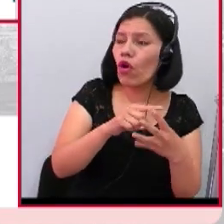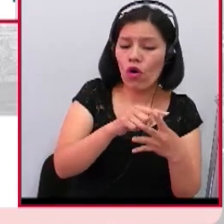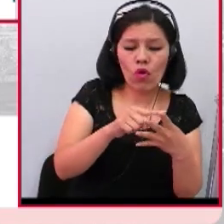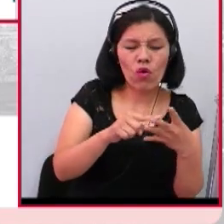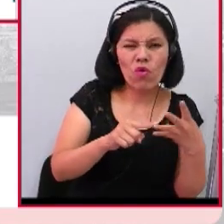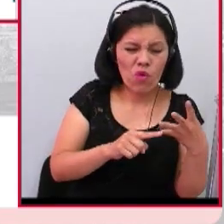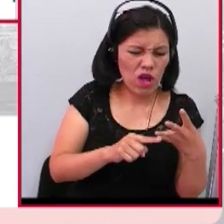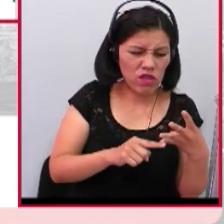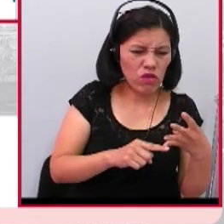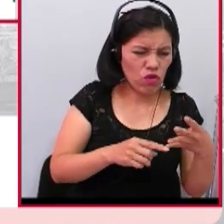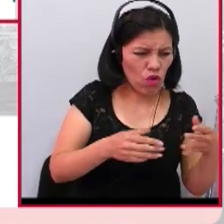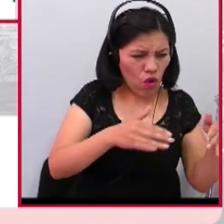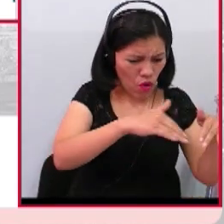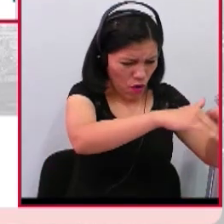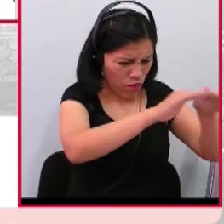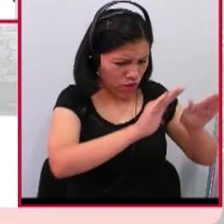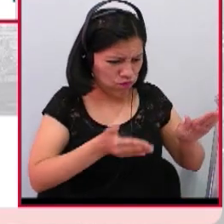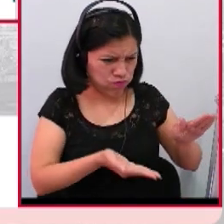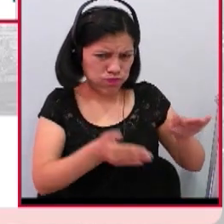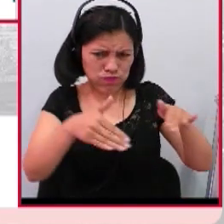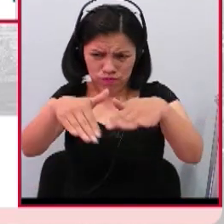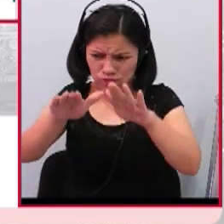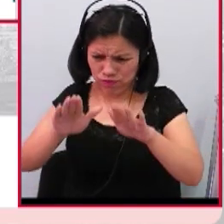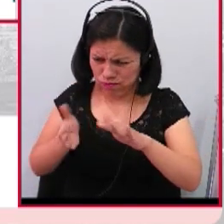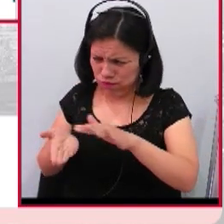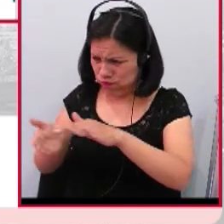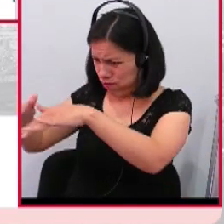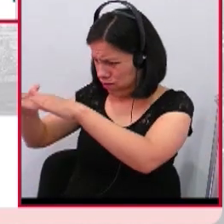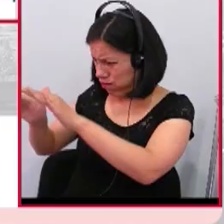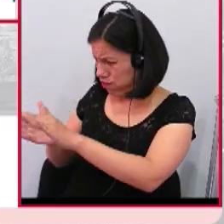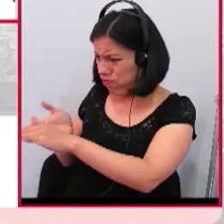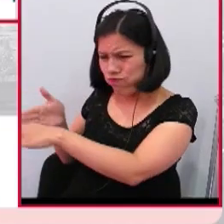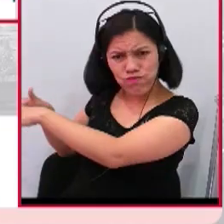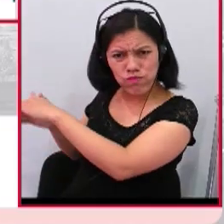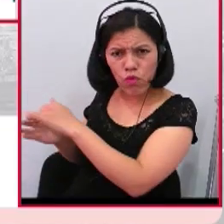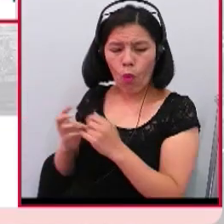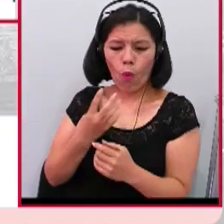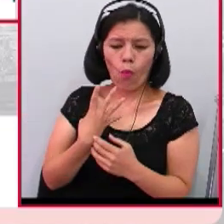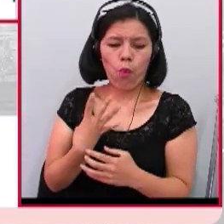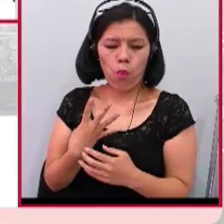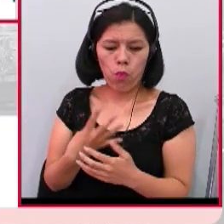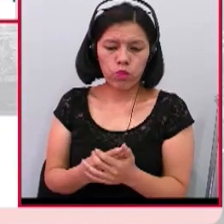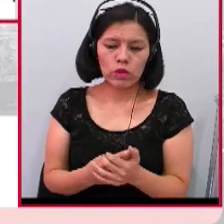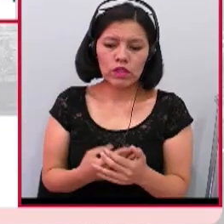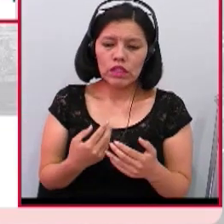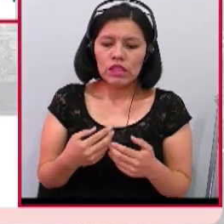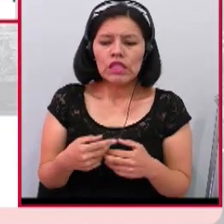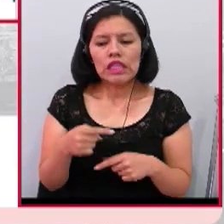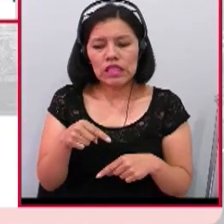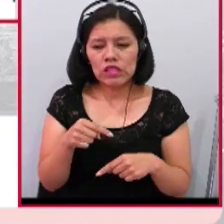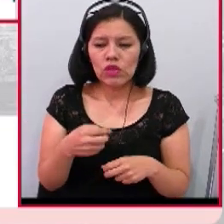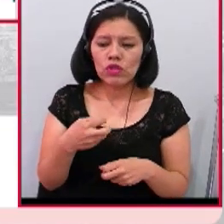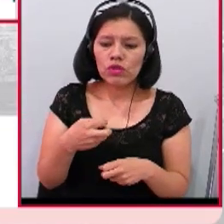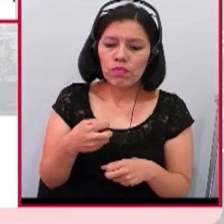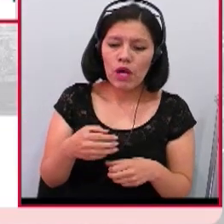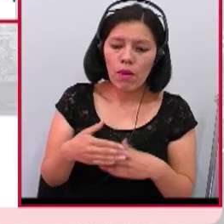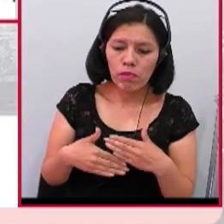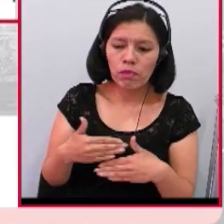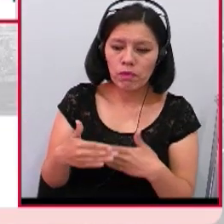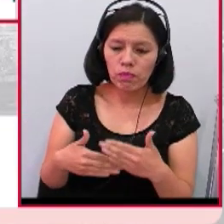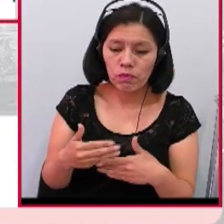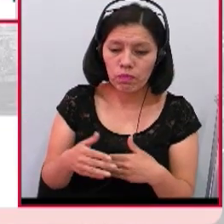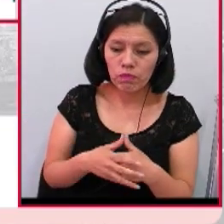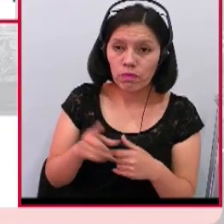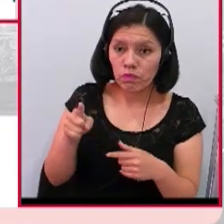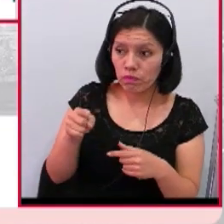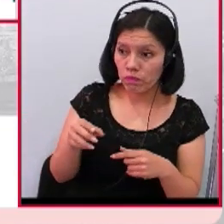Tenemos 4 tipos de estos hornos, de una capacidad de más o menos 200 toneladas de procesamiento. Son procesos batch. Es decir, vamos soplando 2,